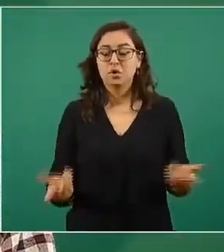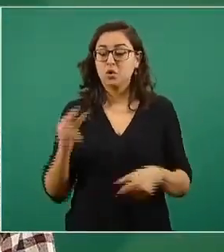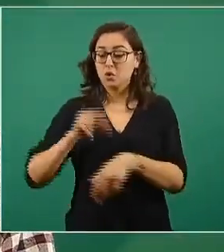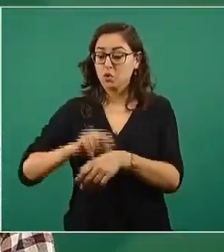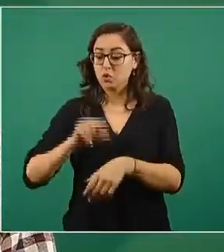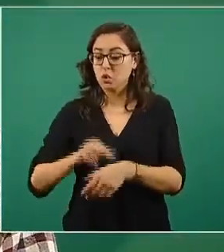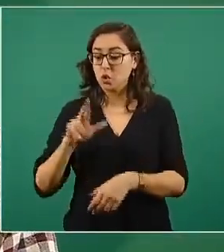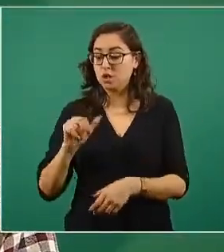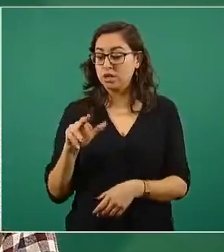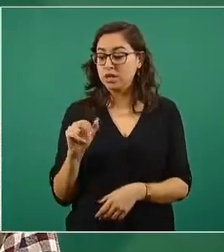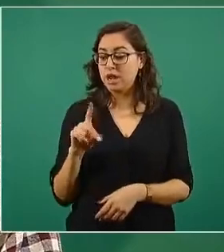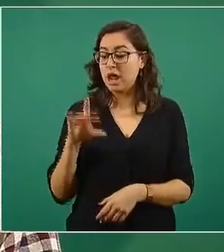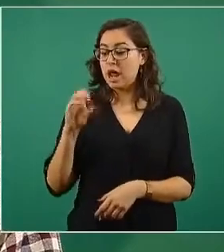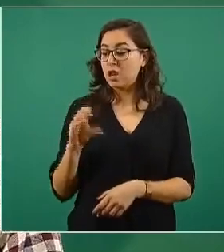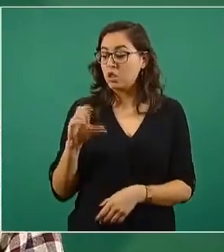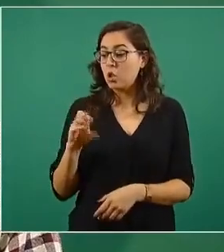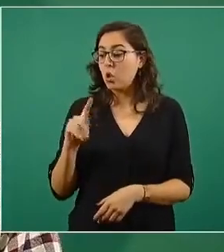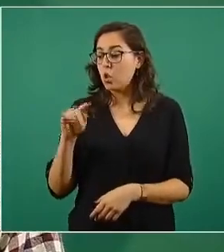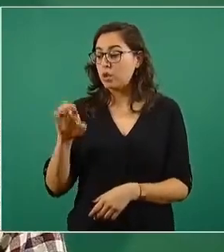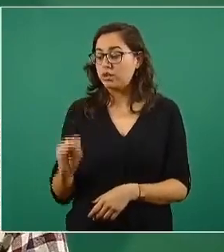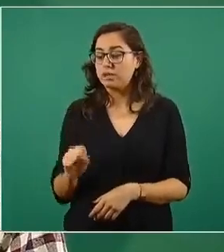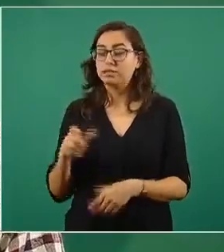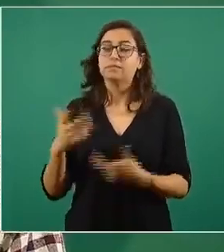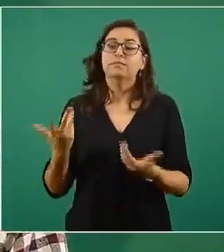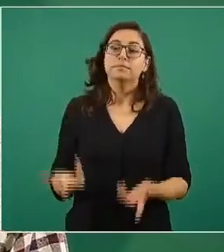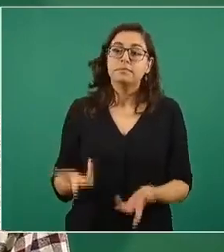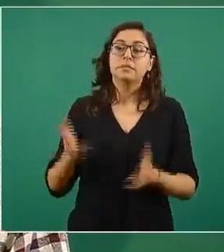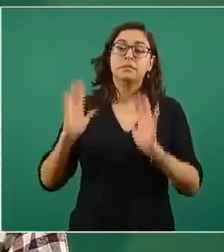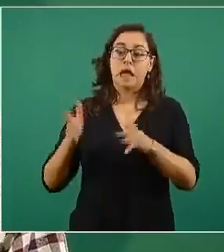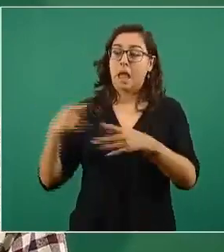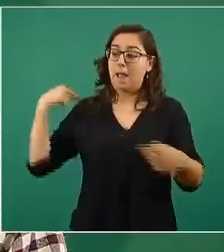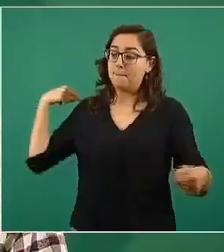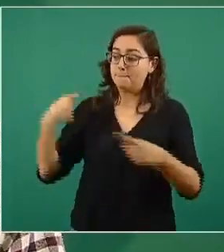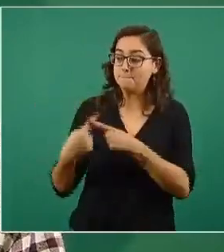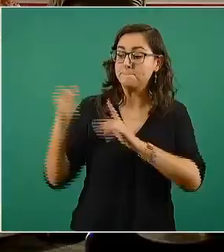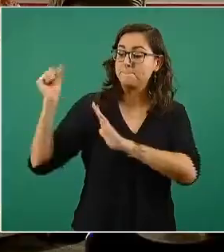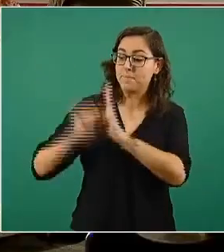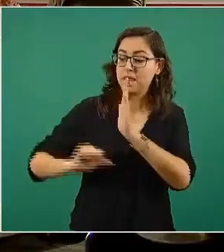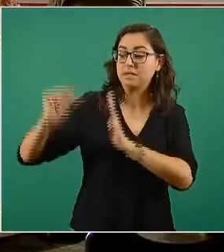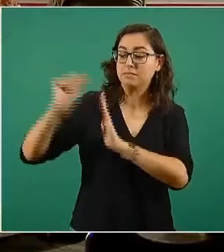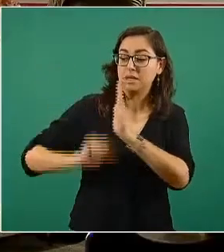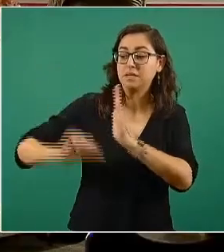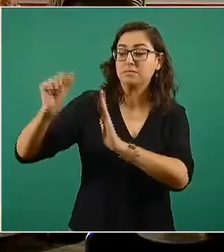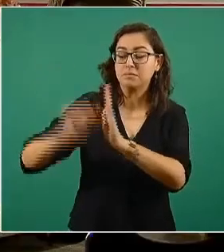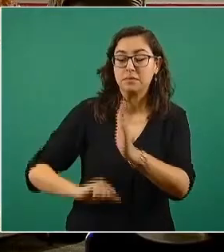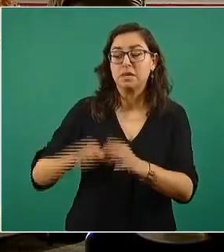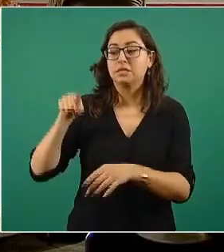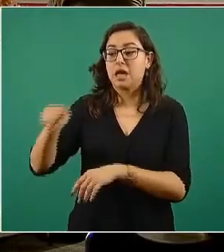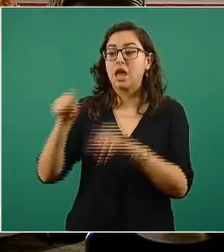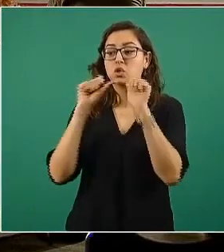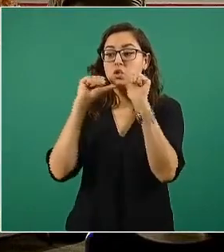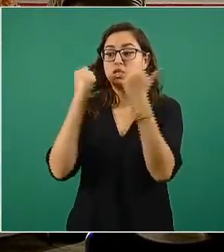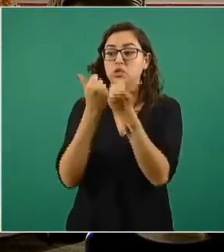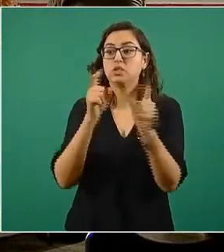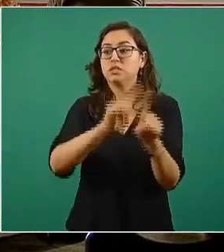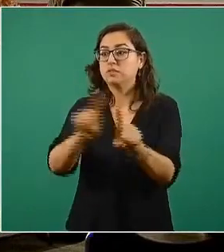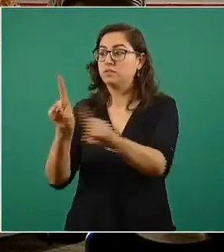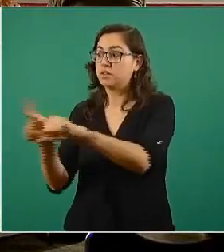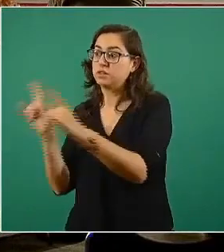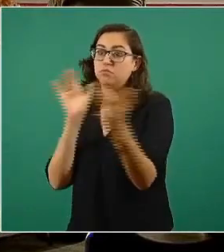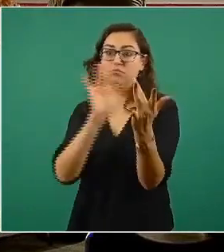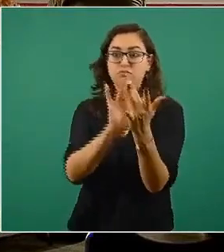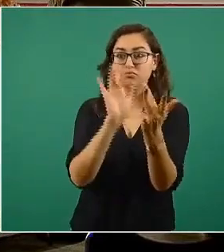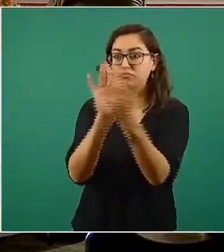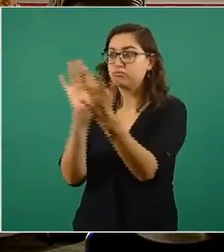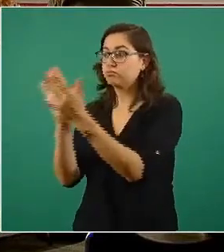con diversas organizaciones de la sociedad civil que son defensoras de los derechos y además que han ayudado mucho a que se respeten